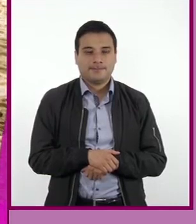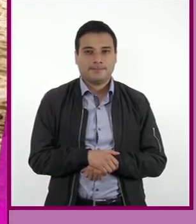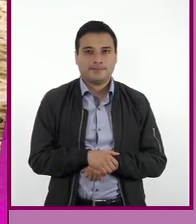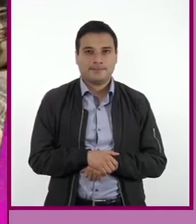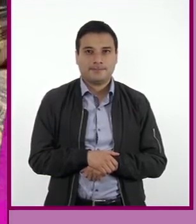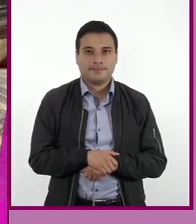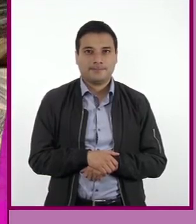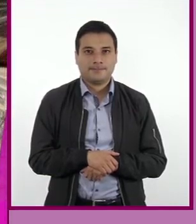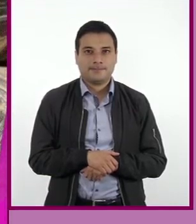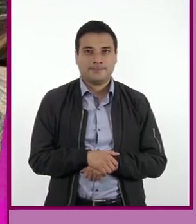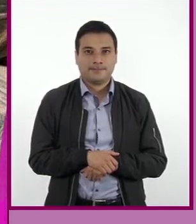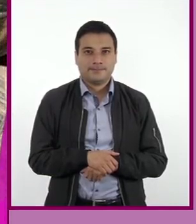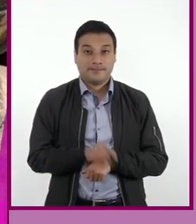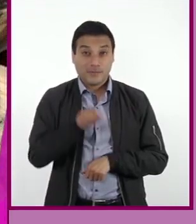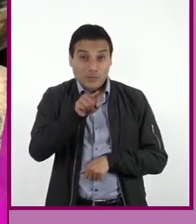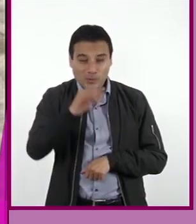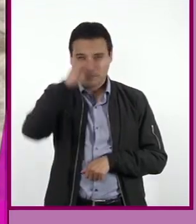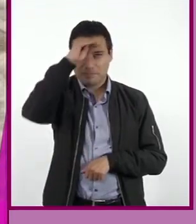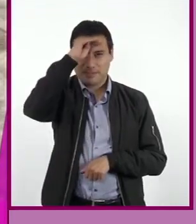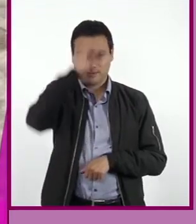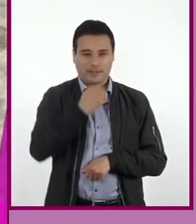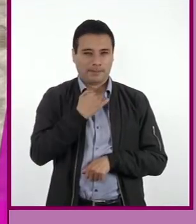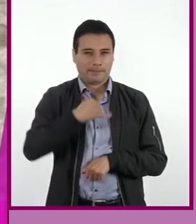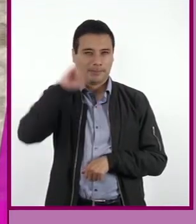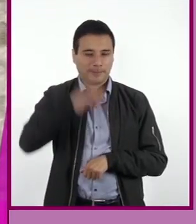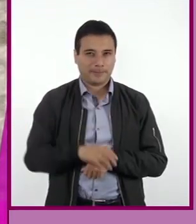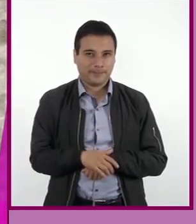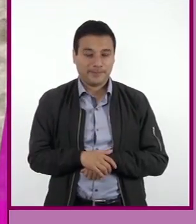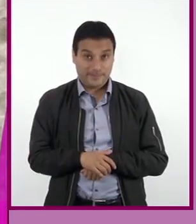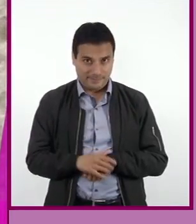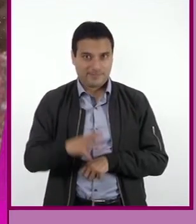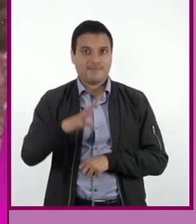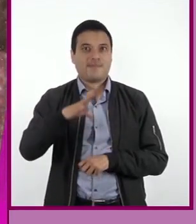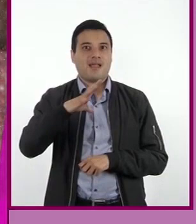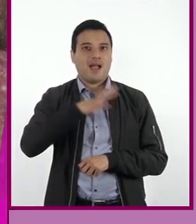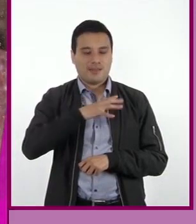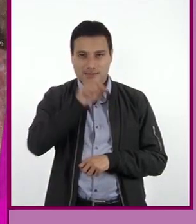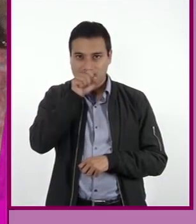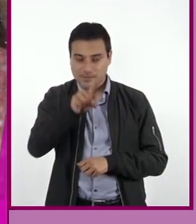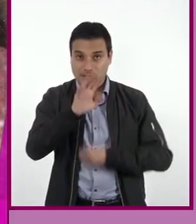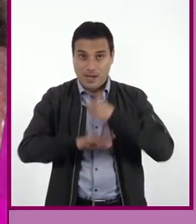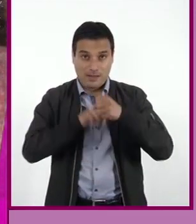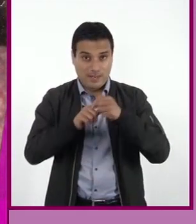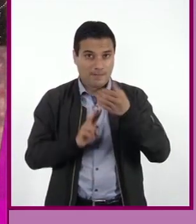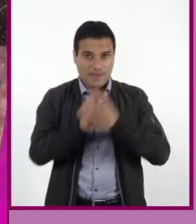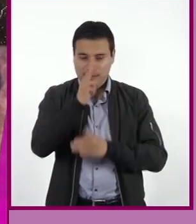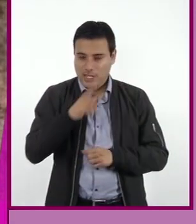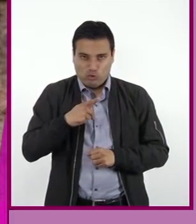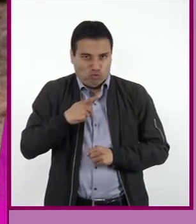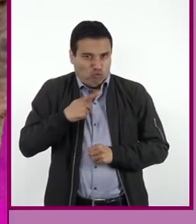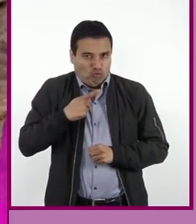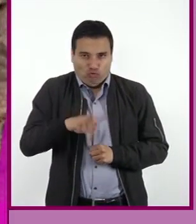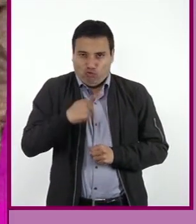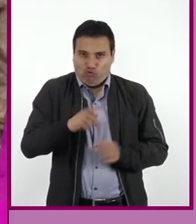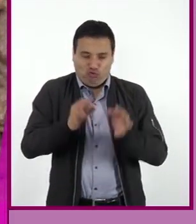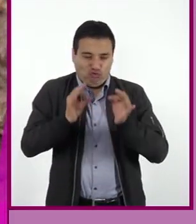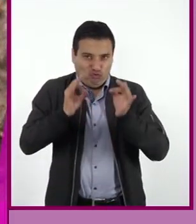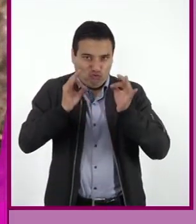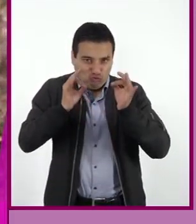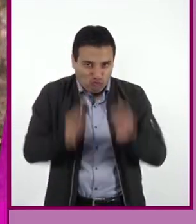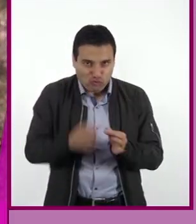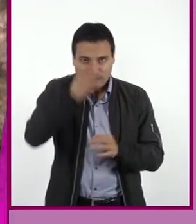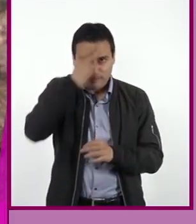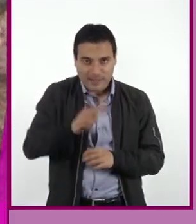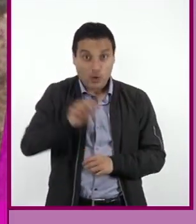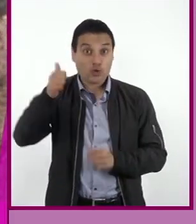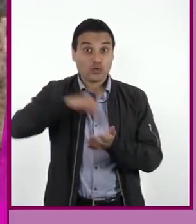Y por si eso te parece poco, existe una amplia variedad de especies endémicas, es decir, que solo existen aquí, en nuestro